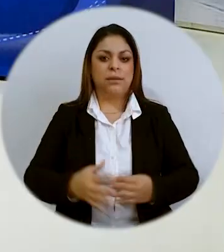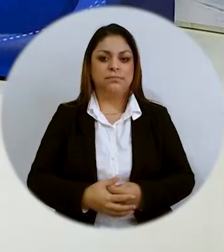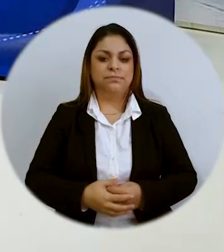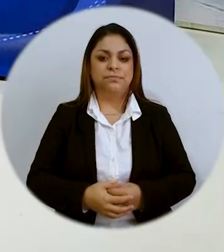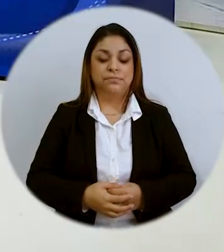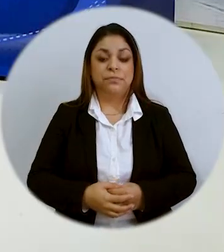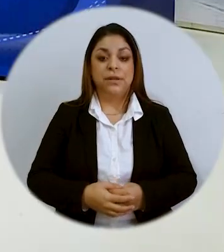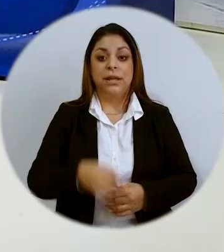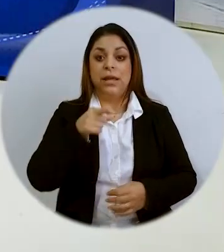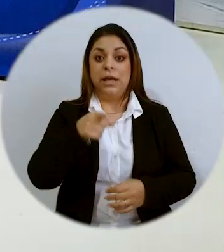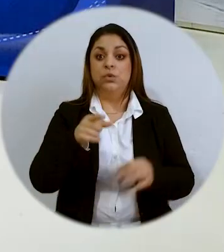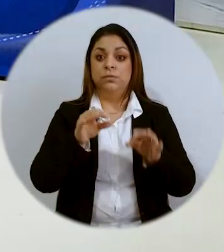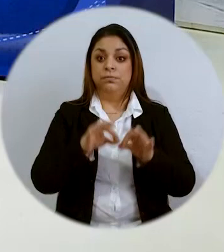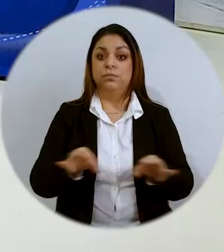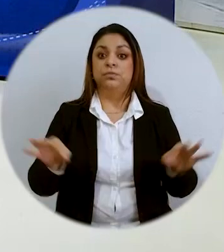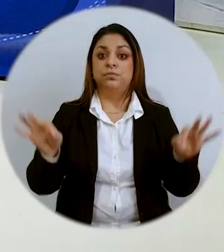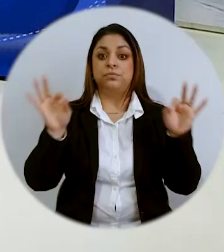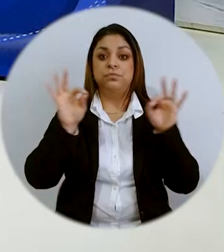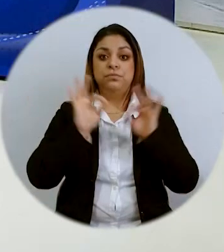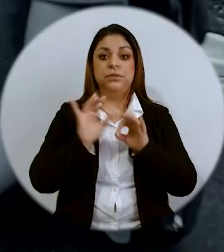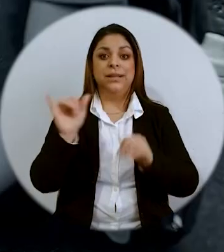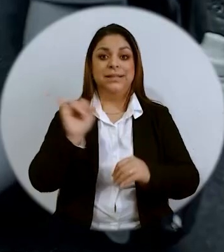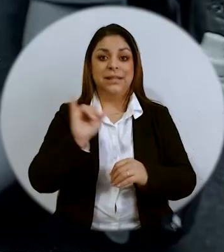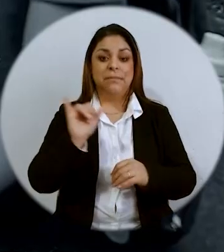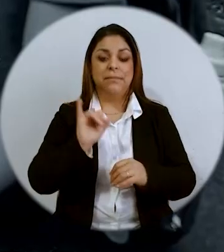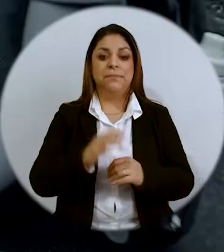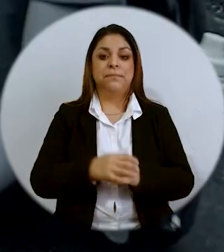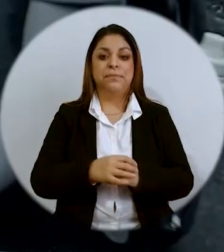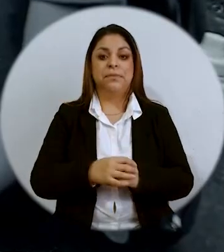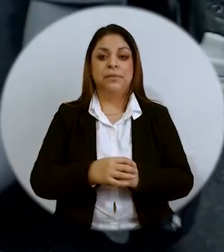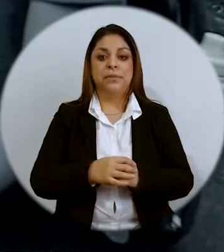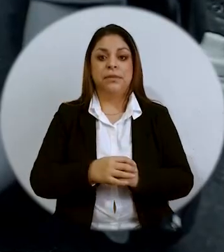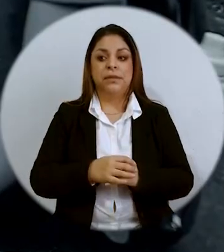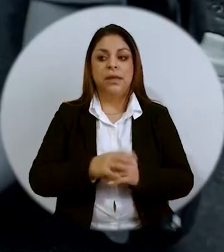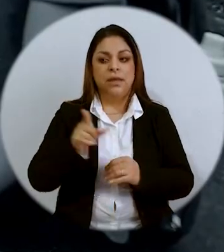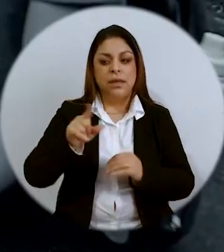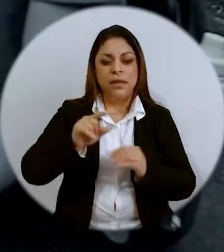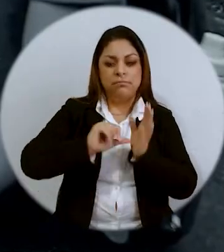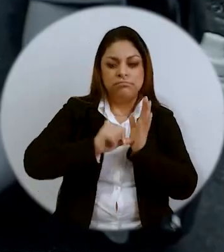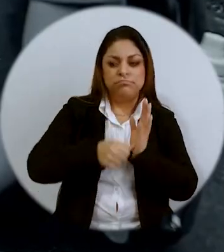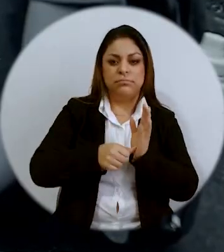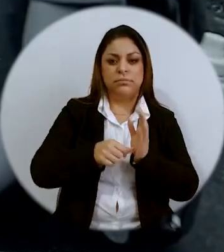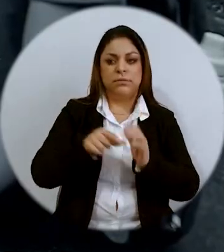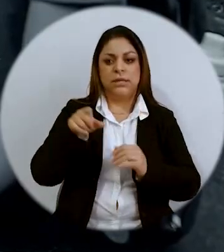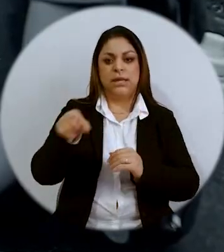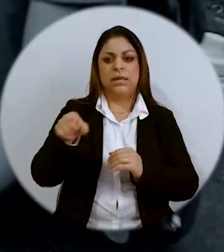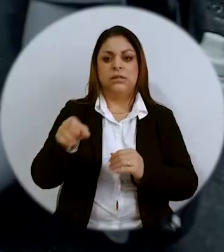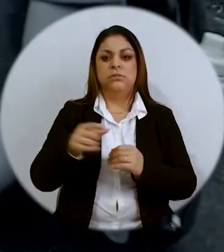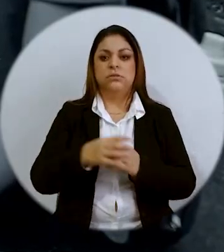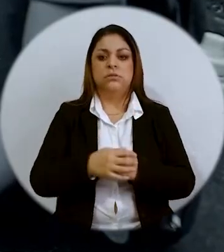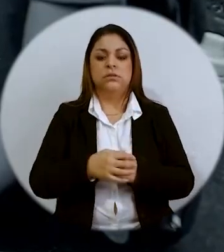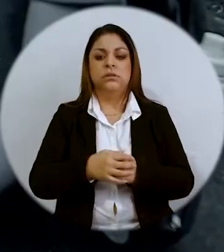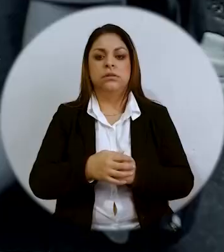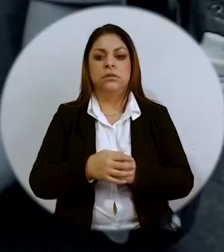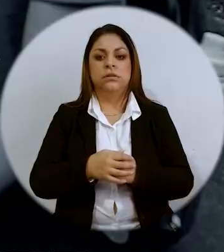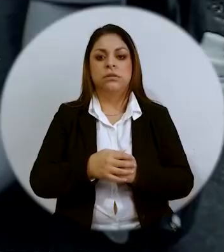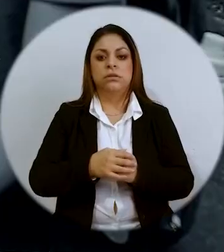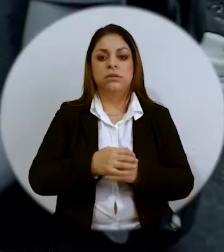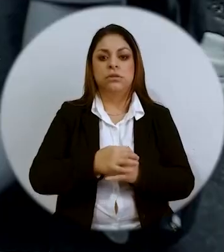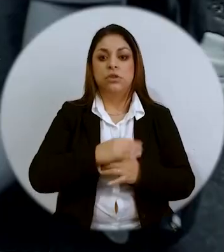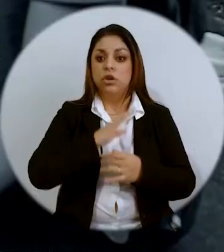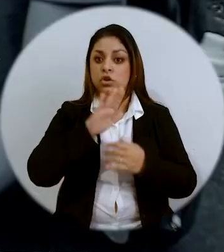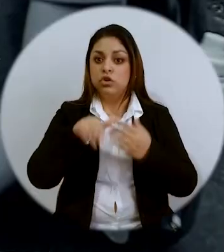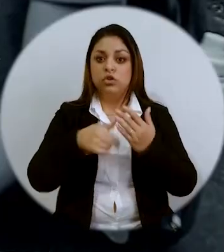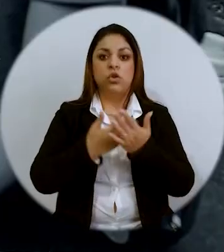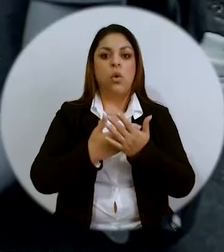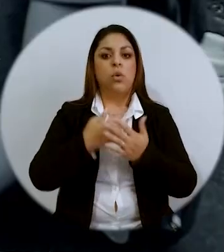Sí, eso es bien importante. Y también, sumando al punto suyo y el de Norman, que todo